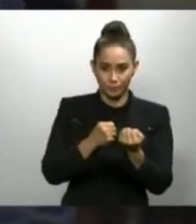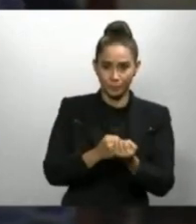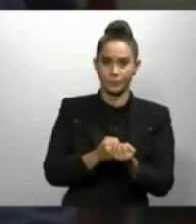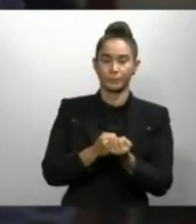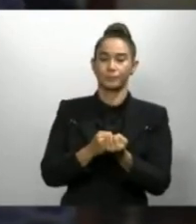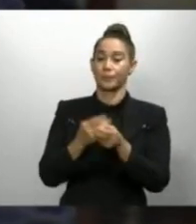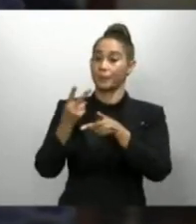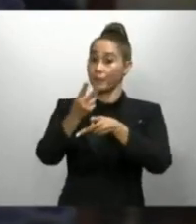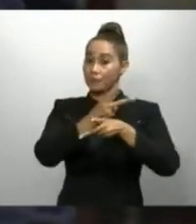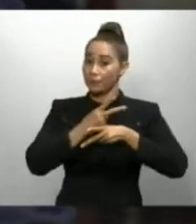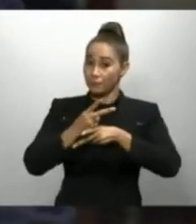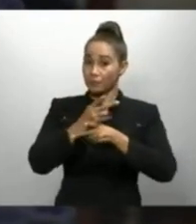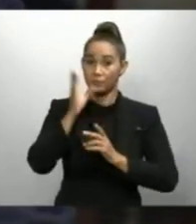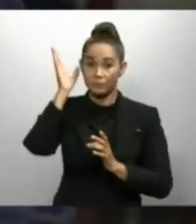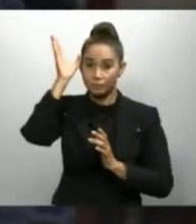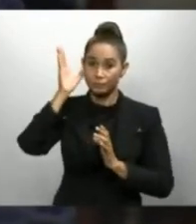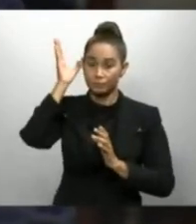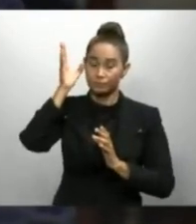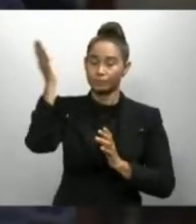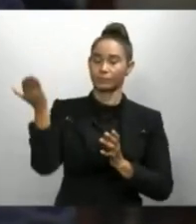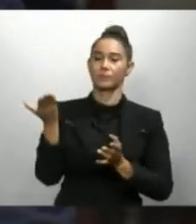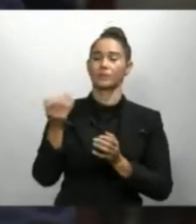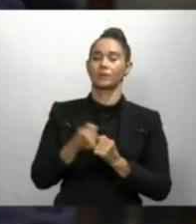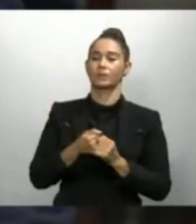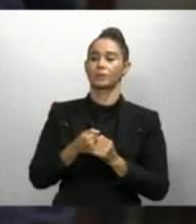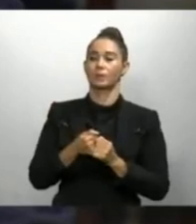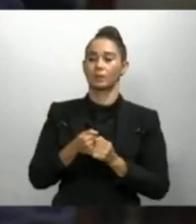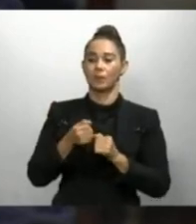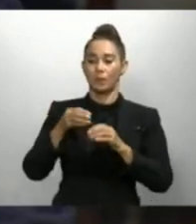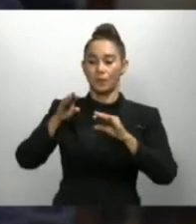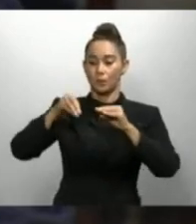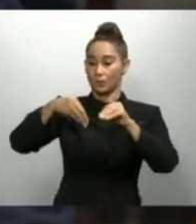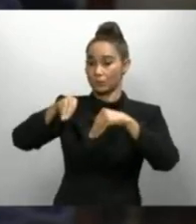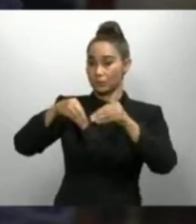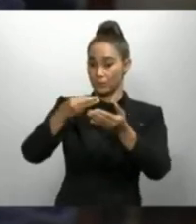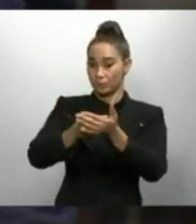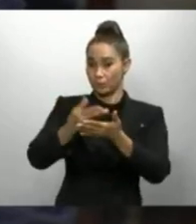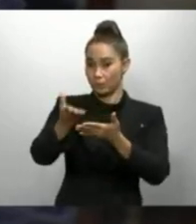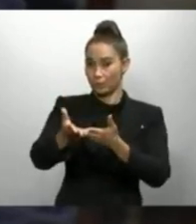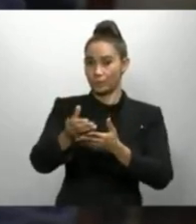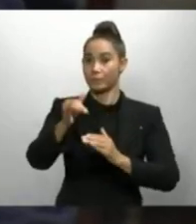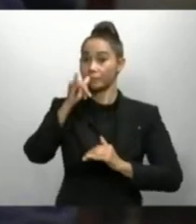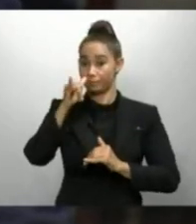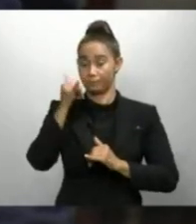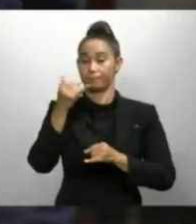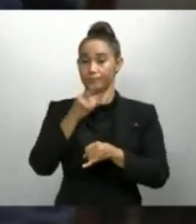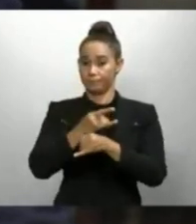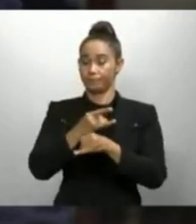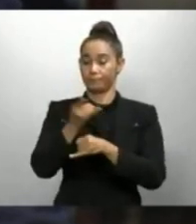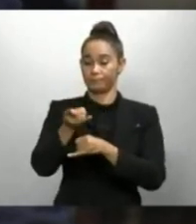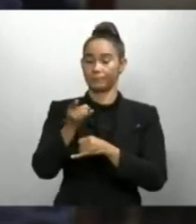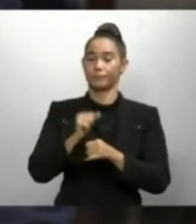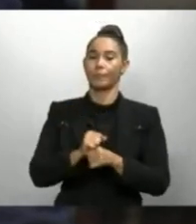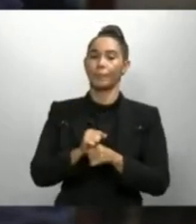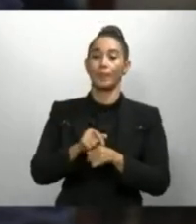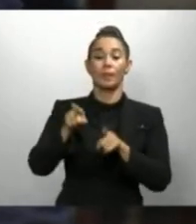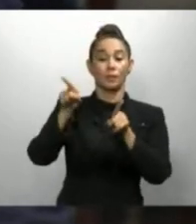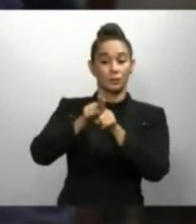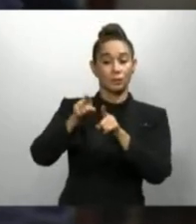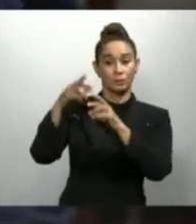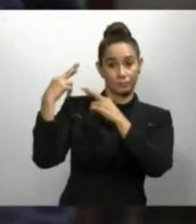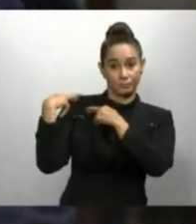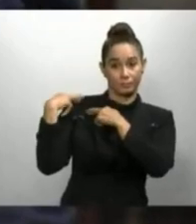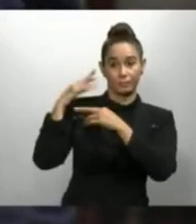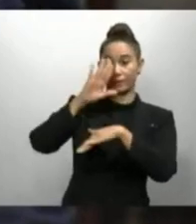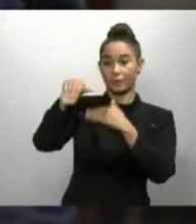y conciencia sobre lo que se adquiere y se consume. Esto también es tarea de